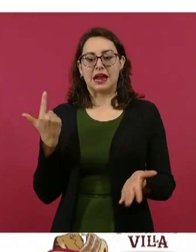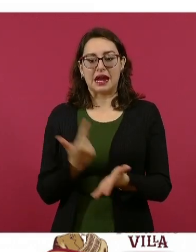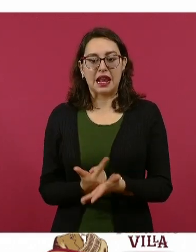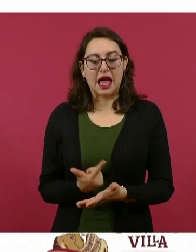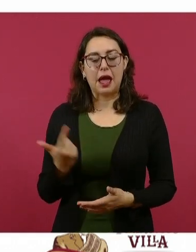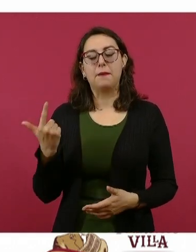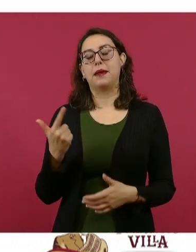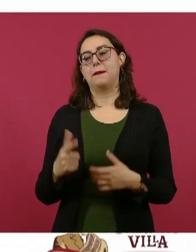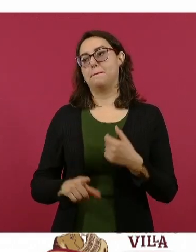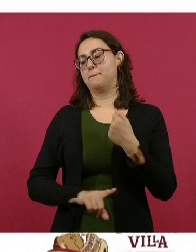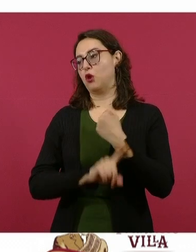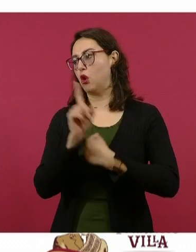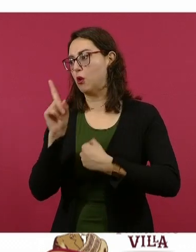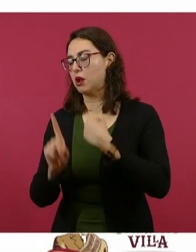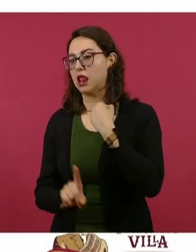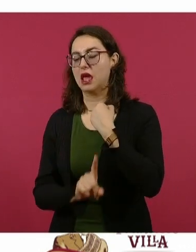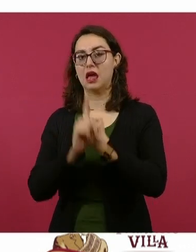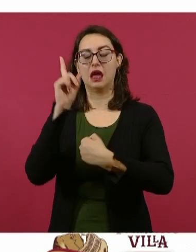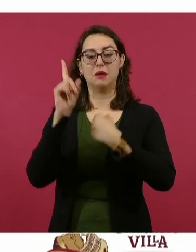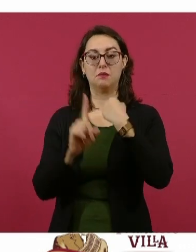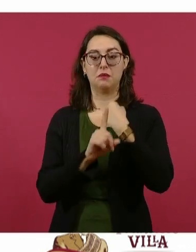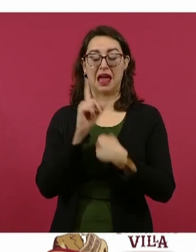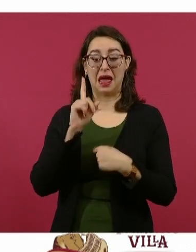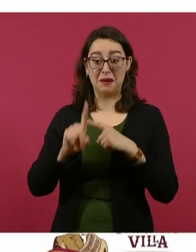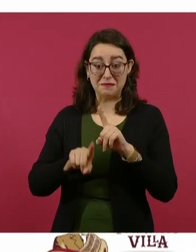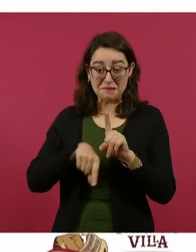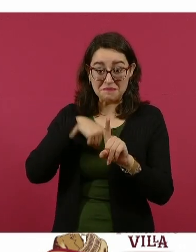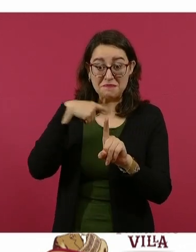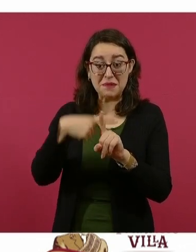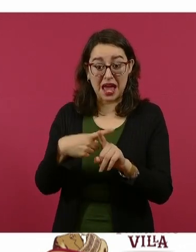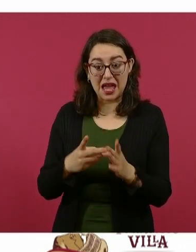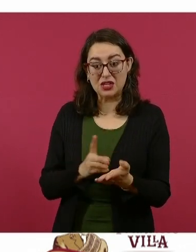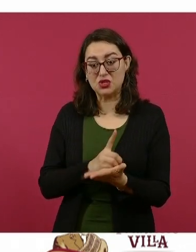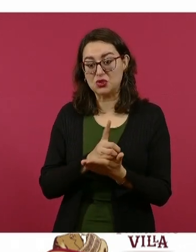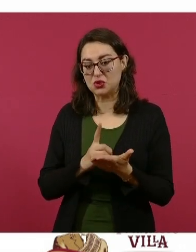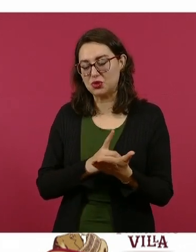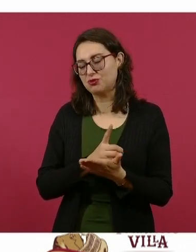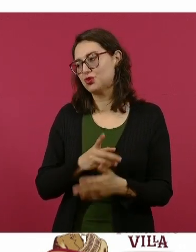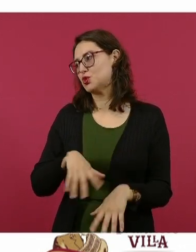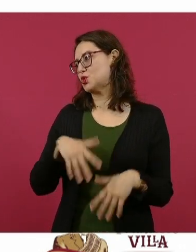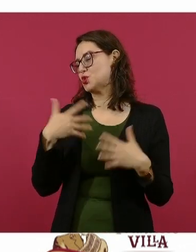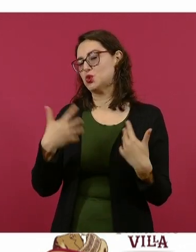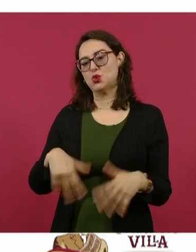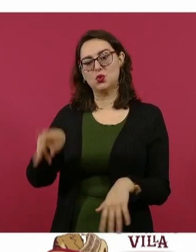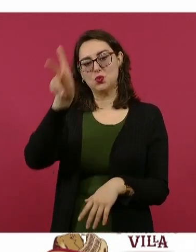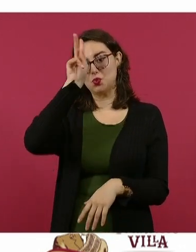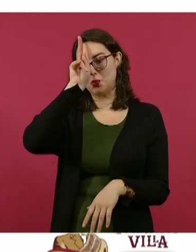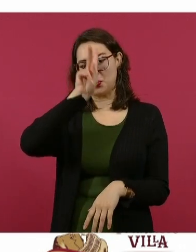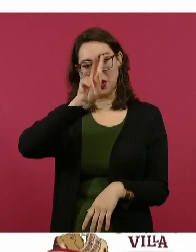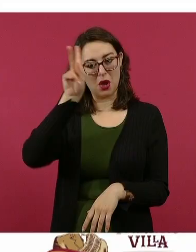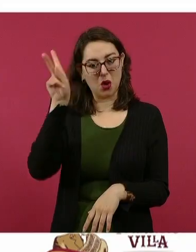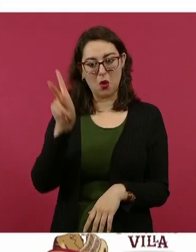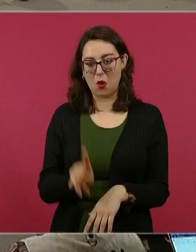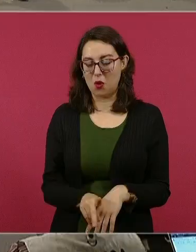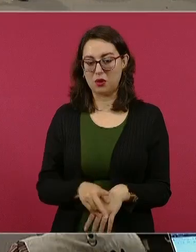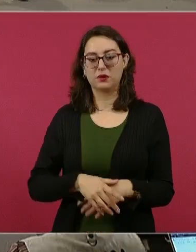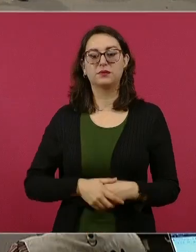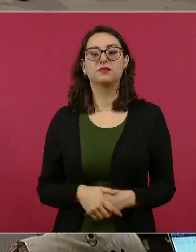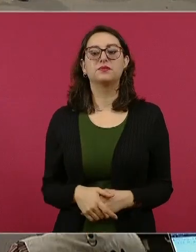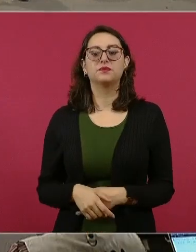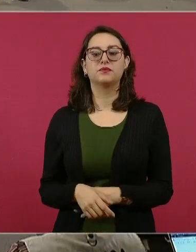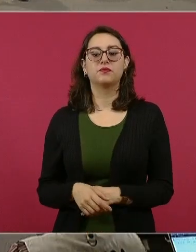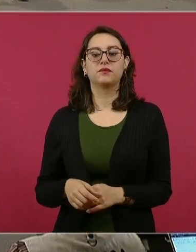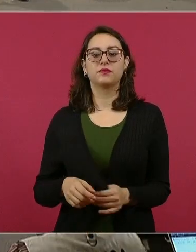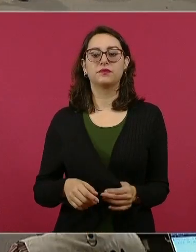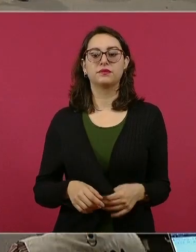marginación, separación, discriminación, y se perpetúa la violencia y el uso y consumo de drogas.